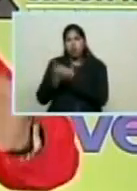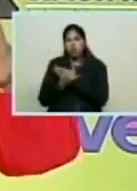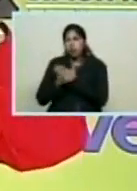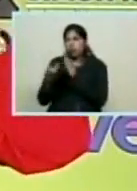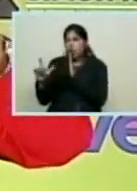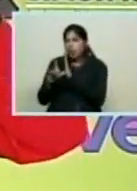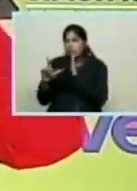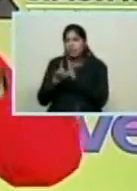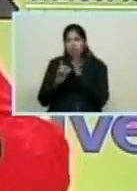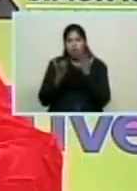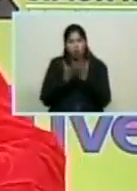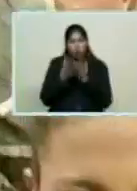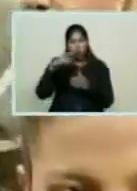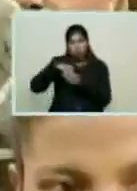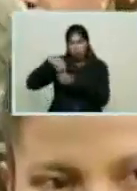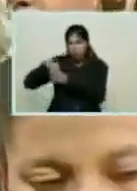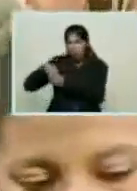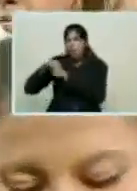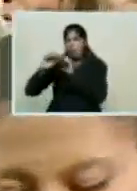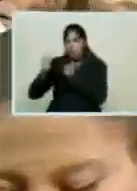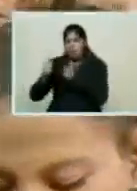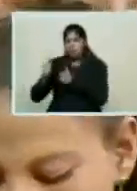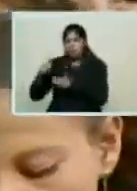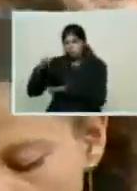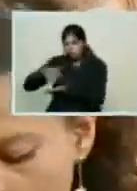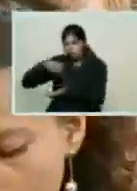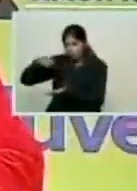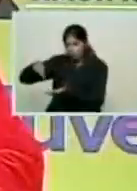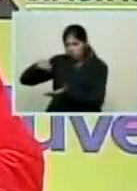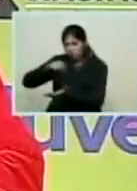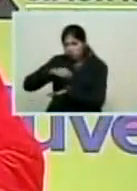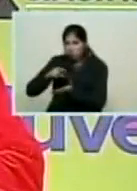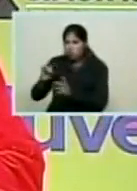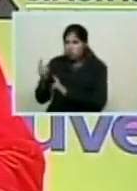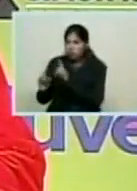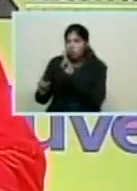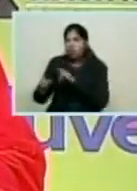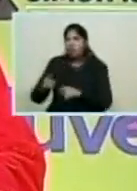liceo, escuela por escuela. Es lo que yo le pido desde mi corazón.